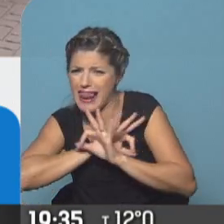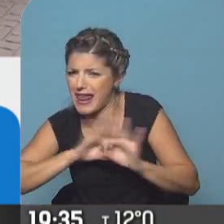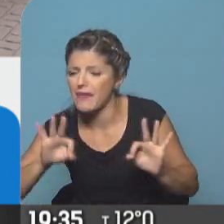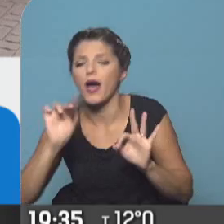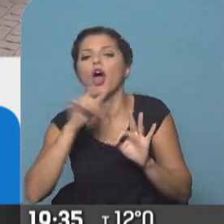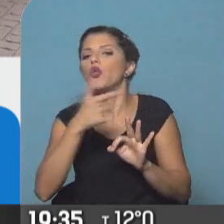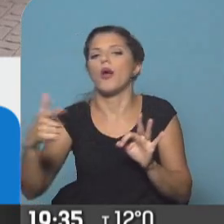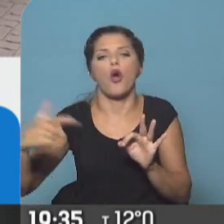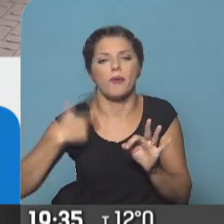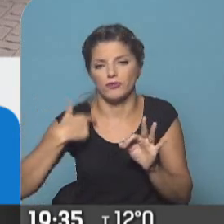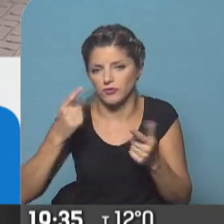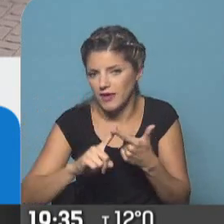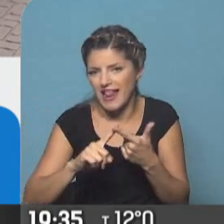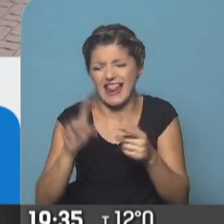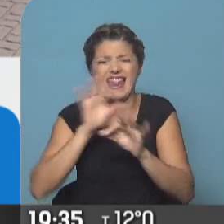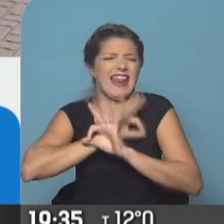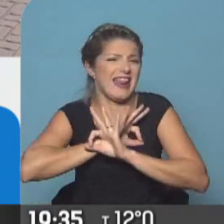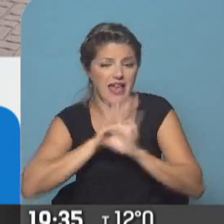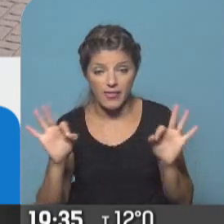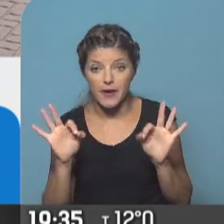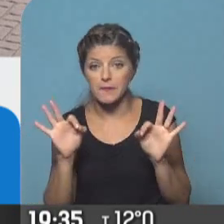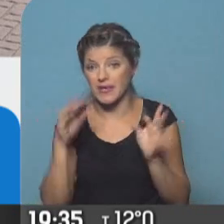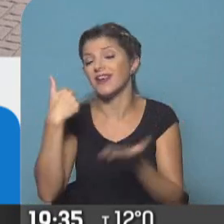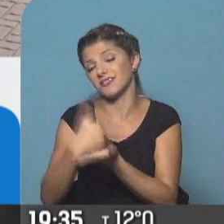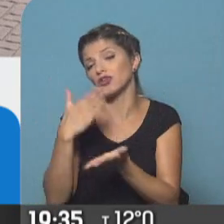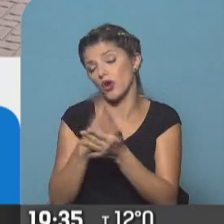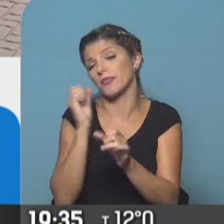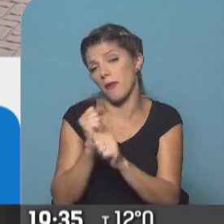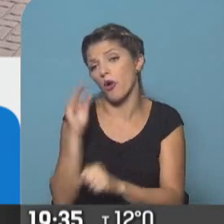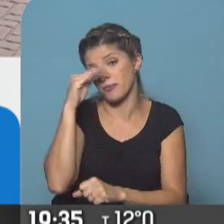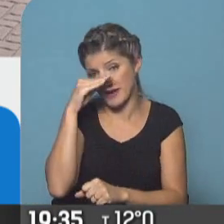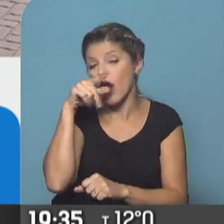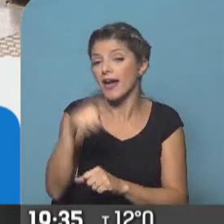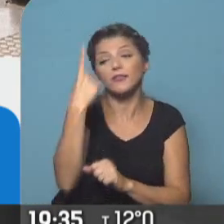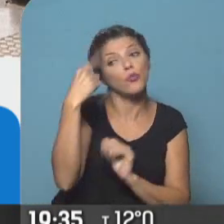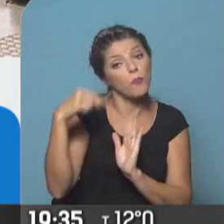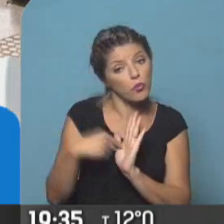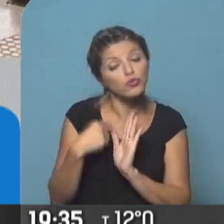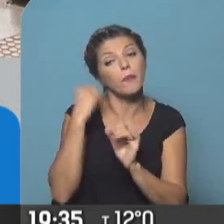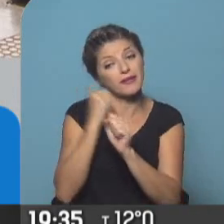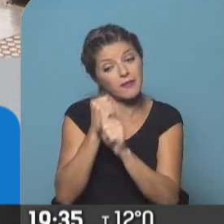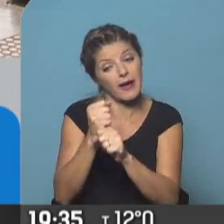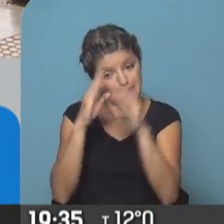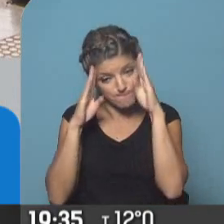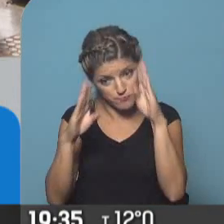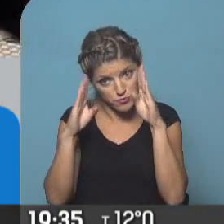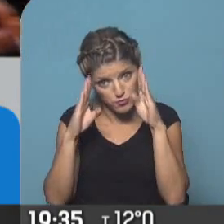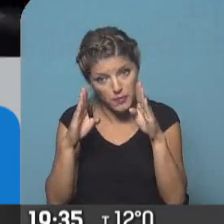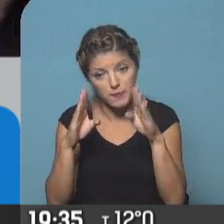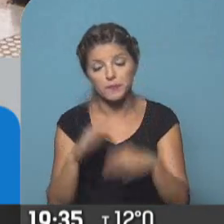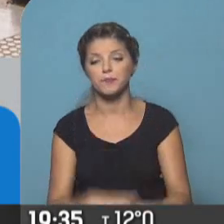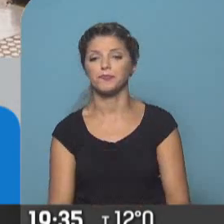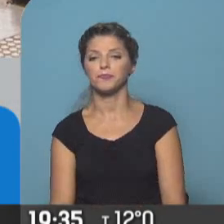obra social, ahí no se atiende nada. Así que ahí hay un elemento para trabajar y para avanzar, ¿no es cierto?